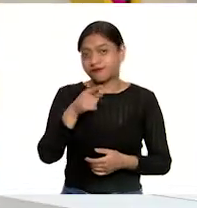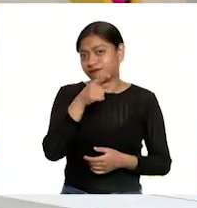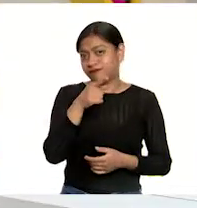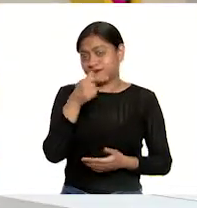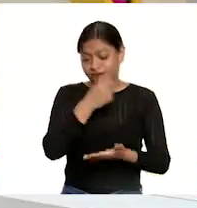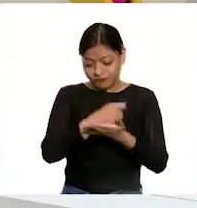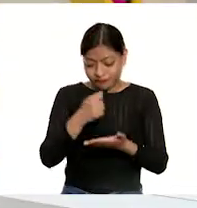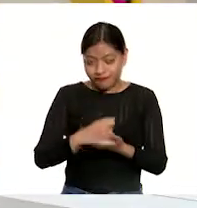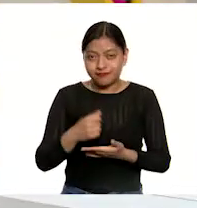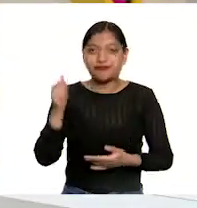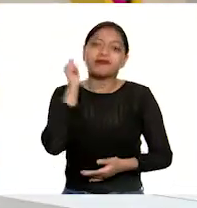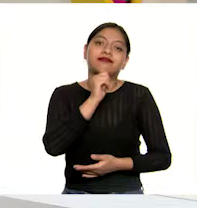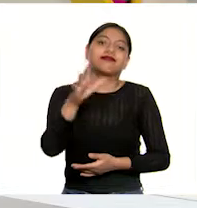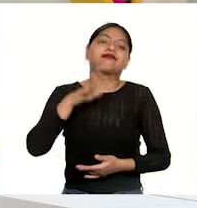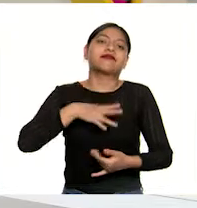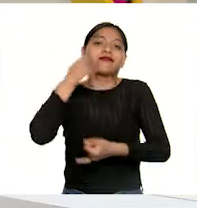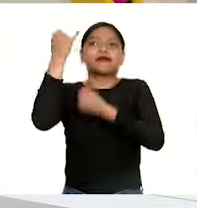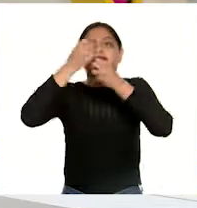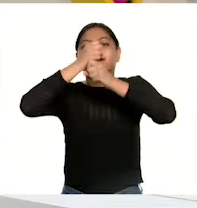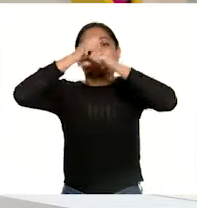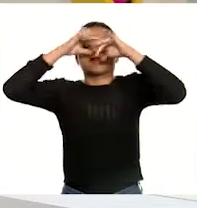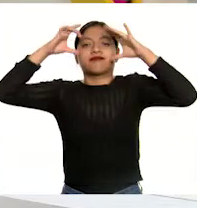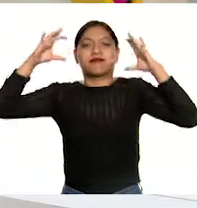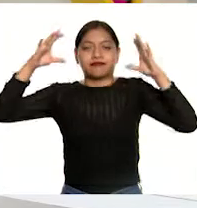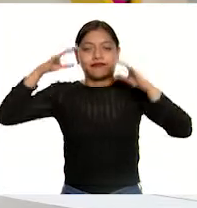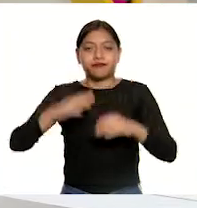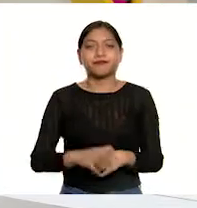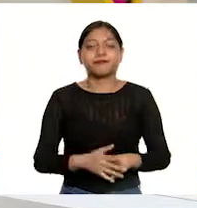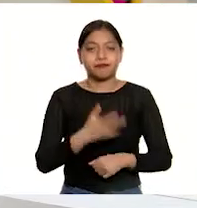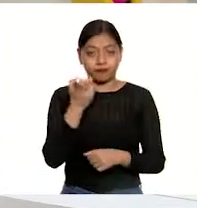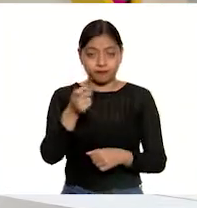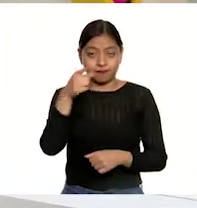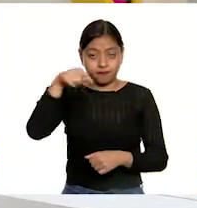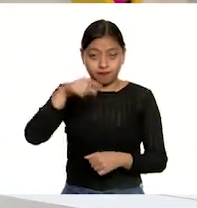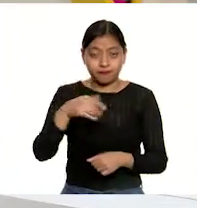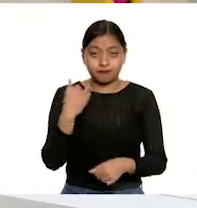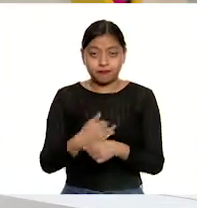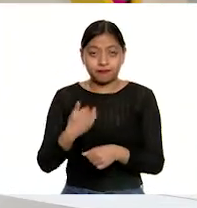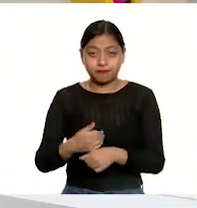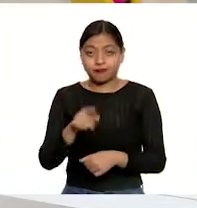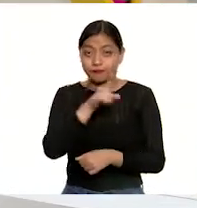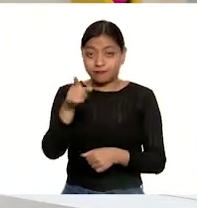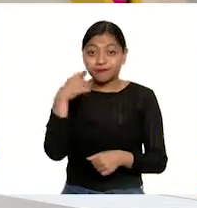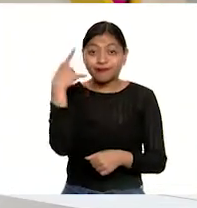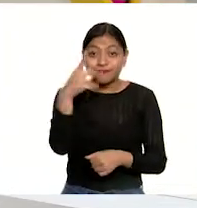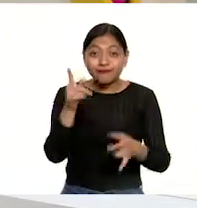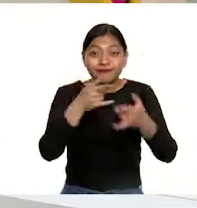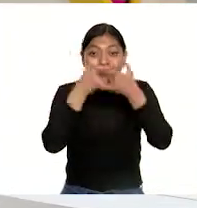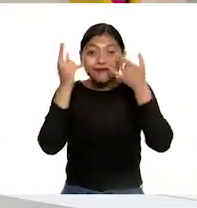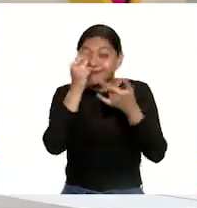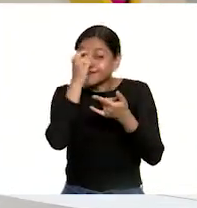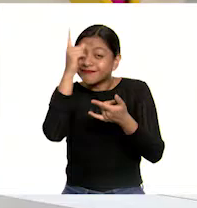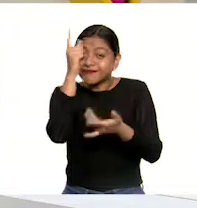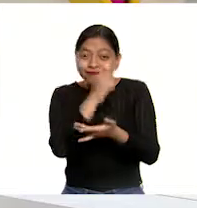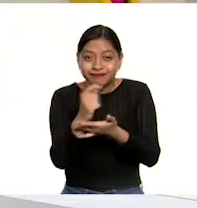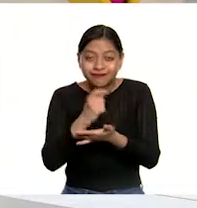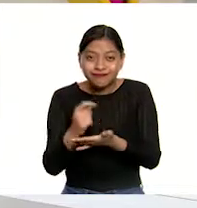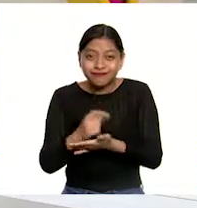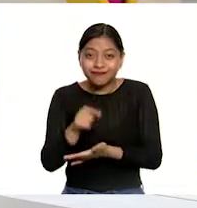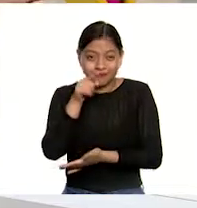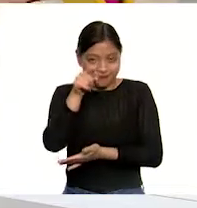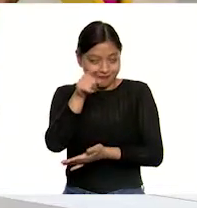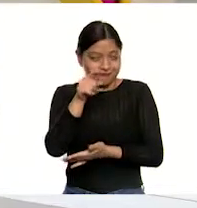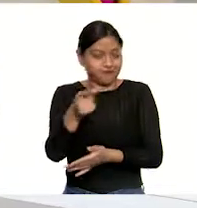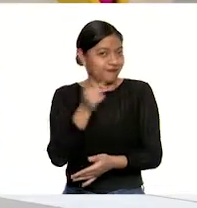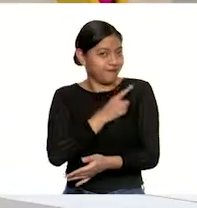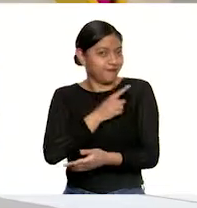creativos, ¿verdad? Están llenos de imaginación. Entonces, aquí vamos a nosotros a crear nuestra propia historia, nuestro propio cuento. A